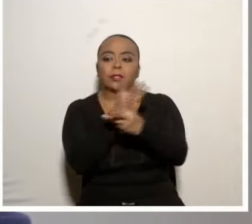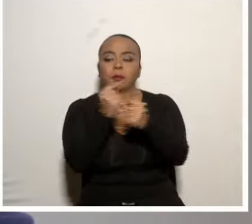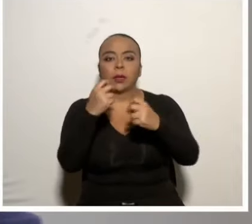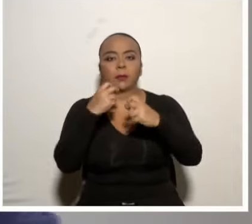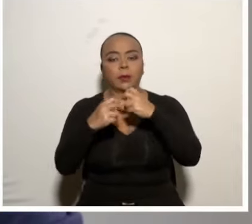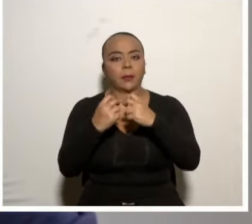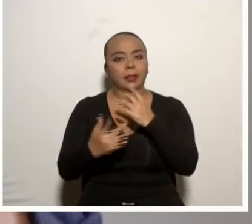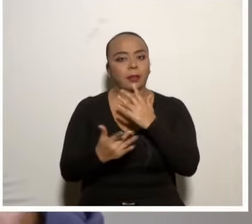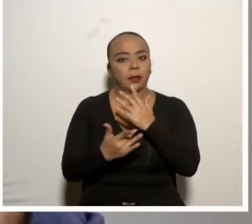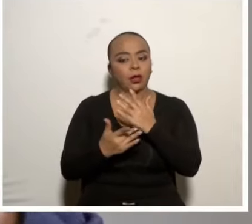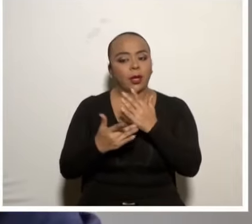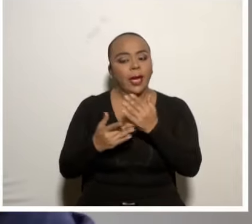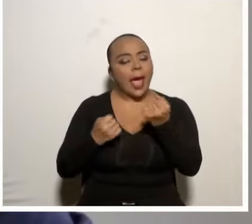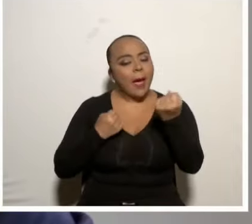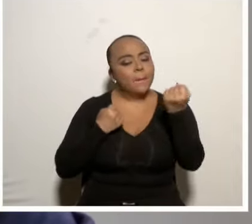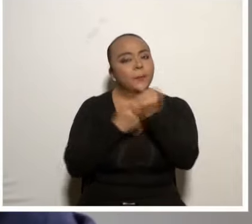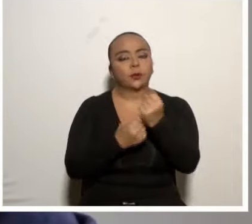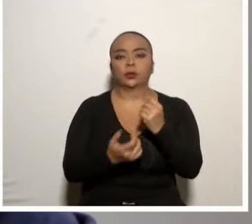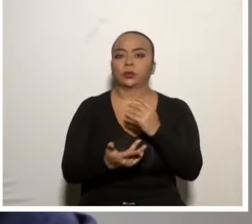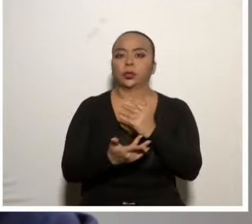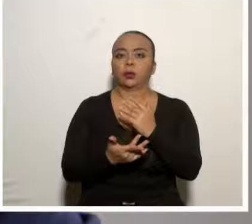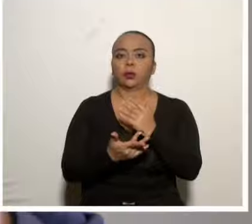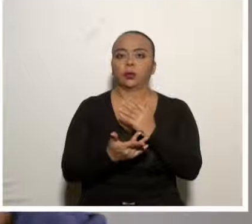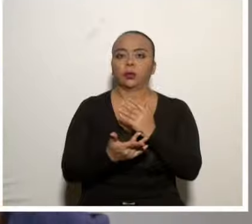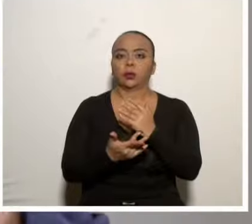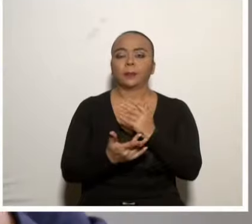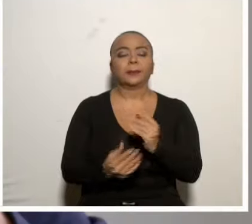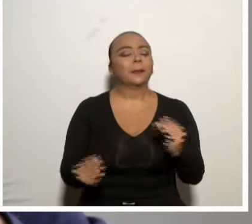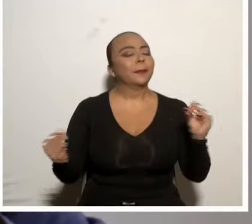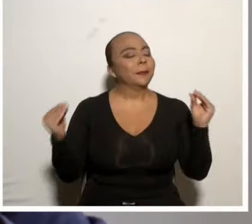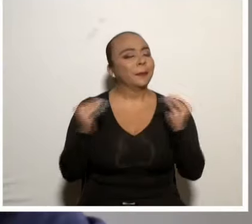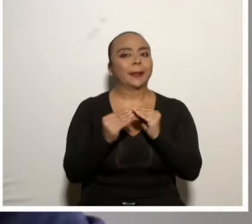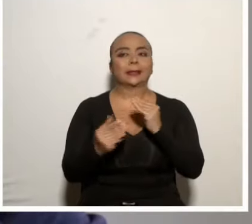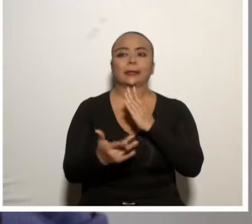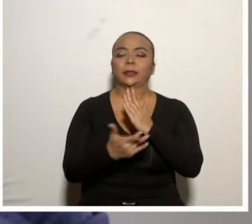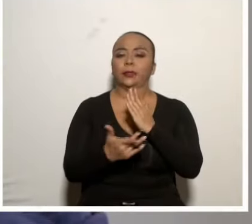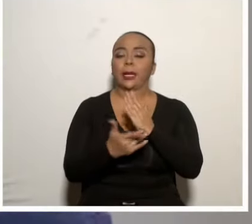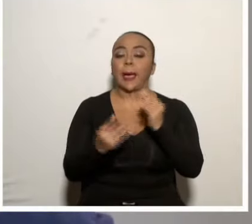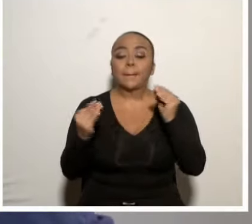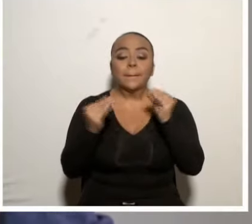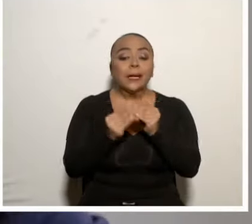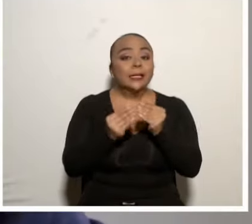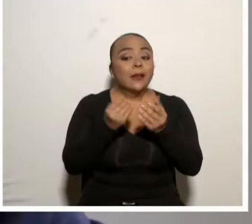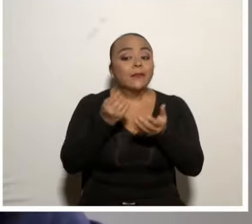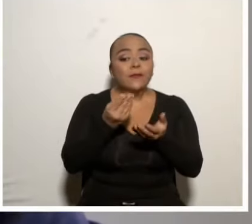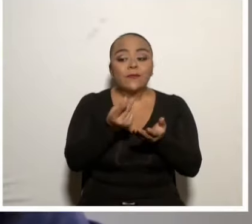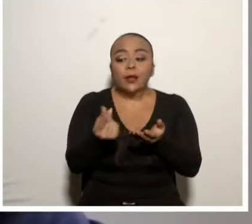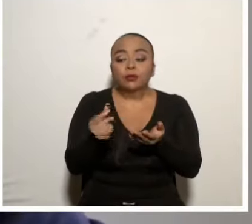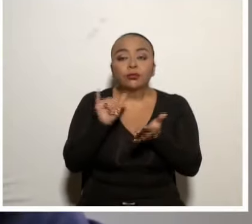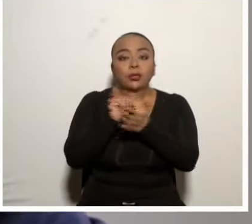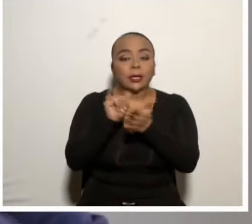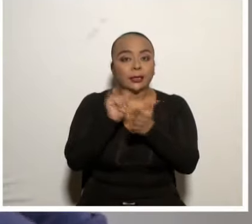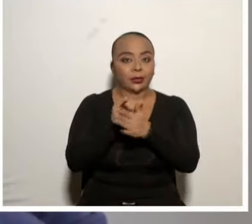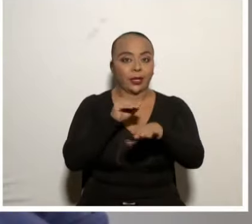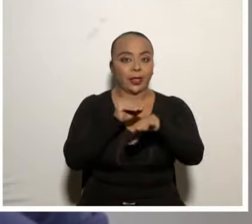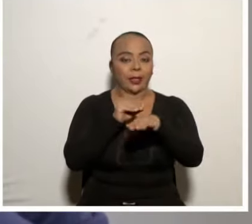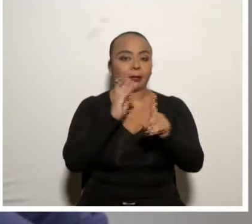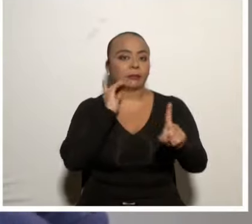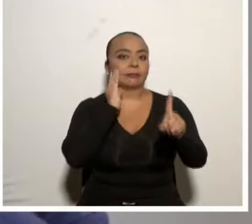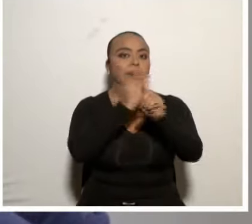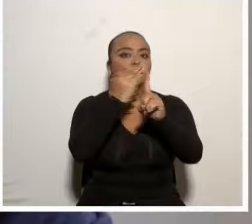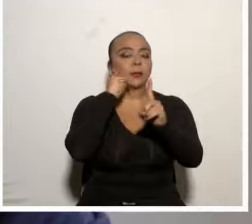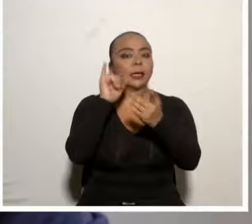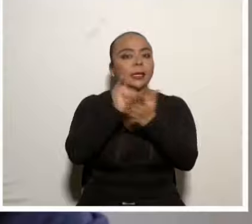tecnológico, darle apoyo tecnológico, más tecnología, más recursos en esa orientación para que ese